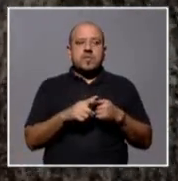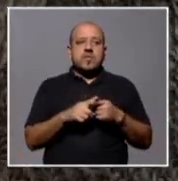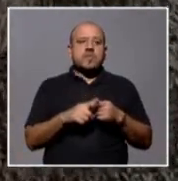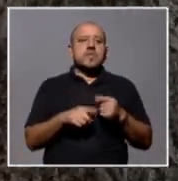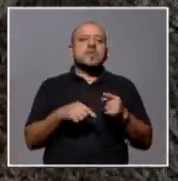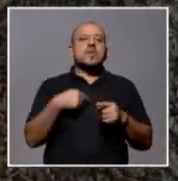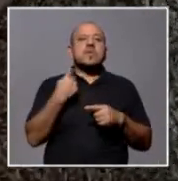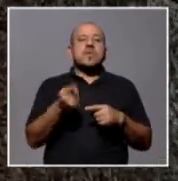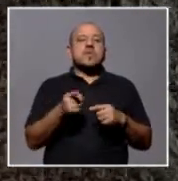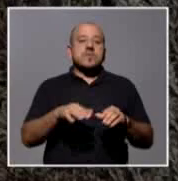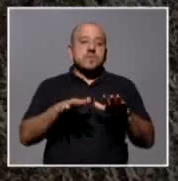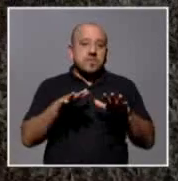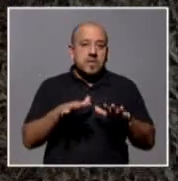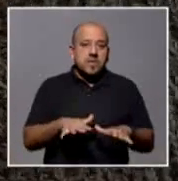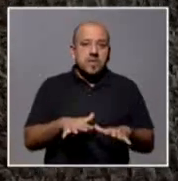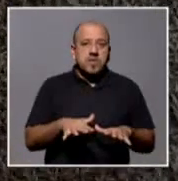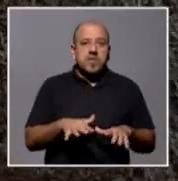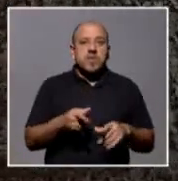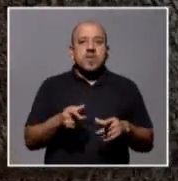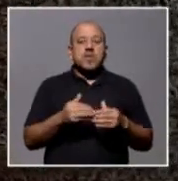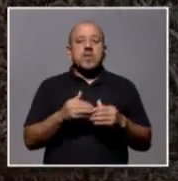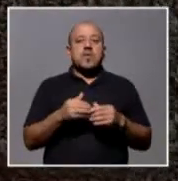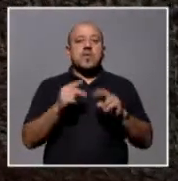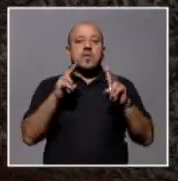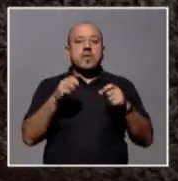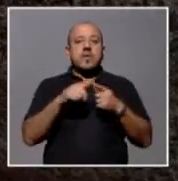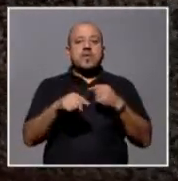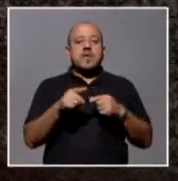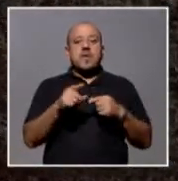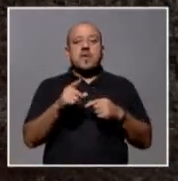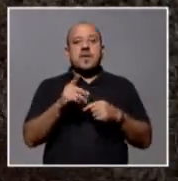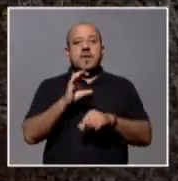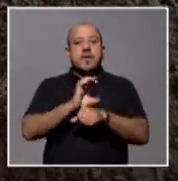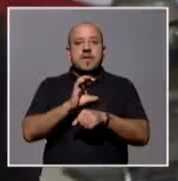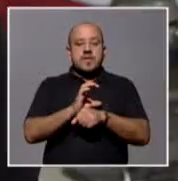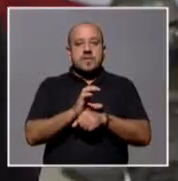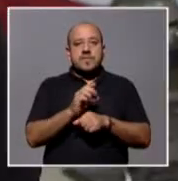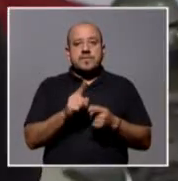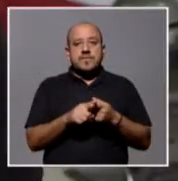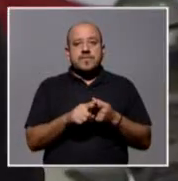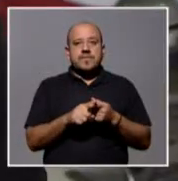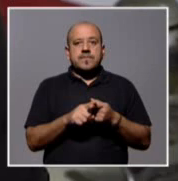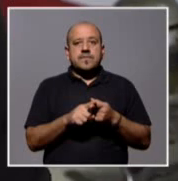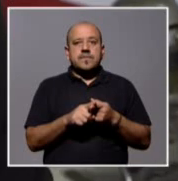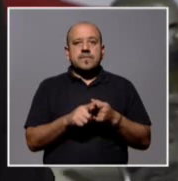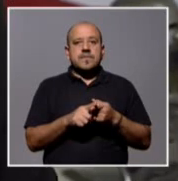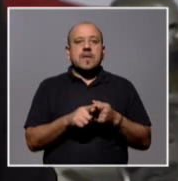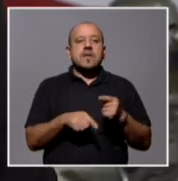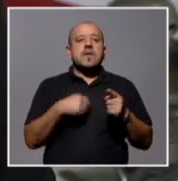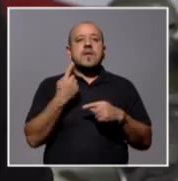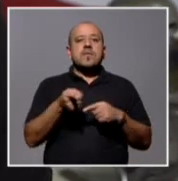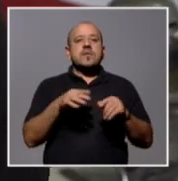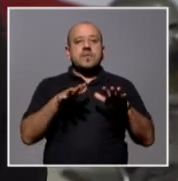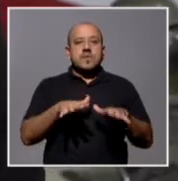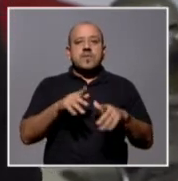un poquito frenado cuando iniciaron las clases, que siempre el boom es antes del comienzo. Después se frenó